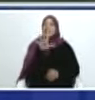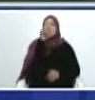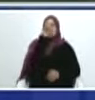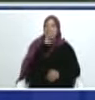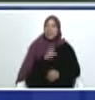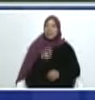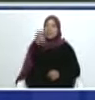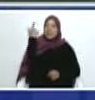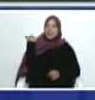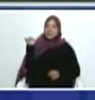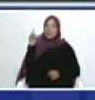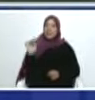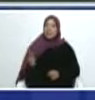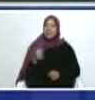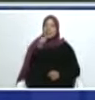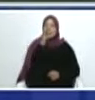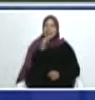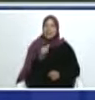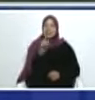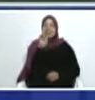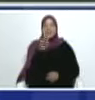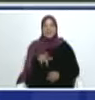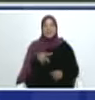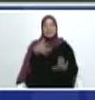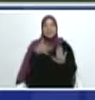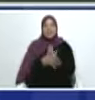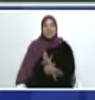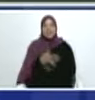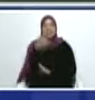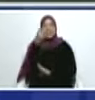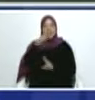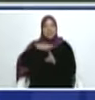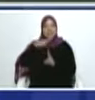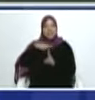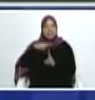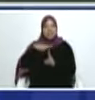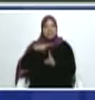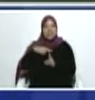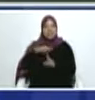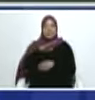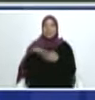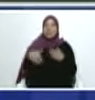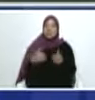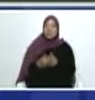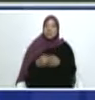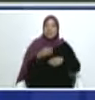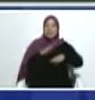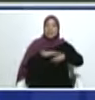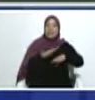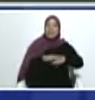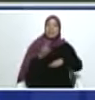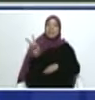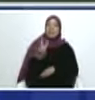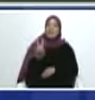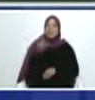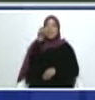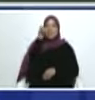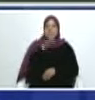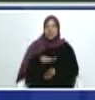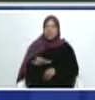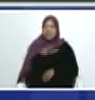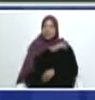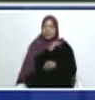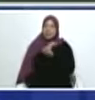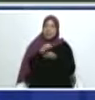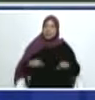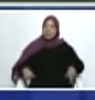primero que le tengo que decir al pueblo del Táchira y al pueblo de Venezuela, a la Fuerza Armada Nacional Bolivariana, a